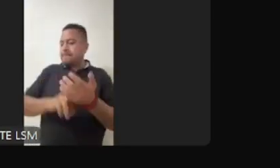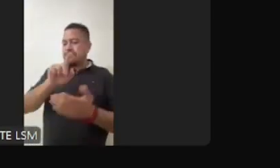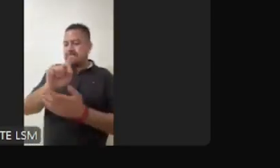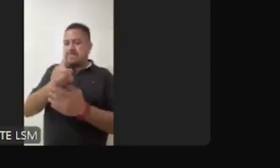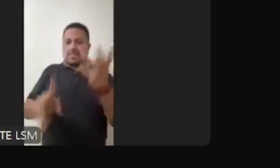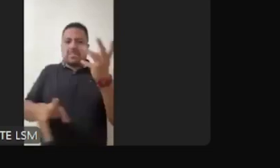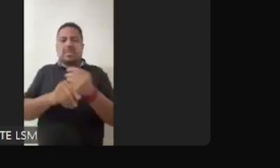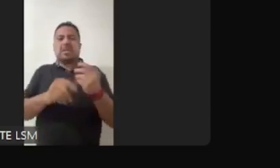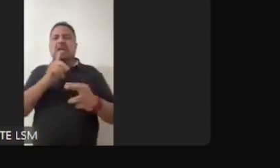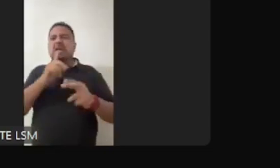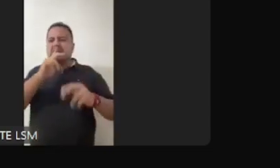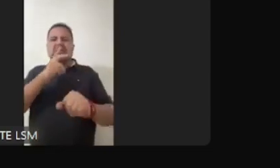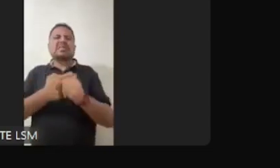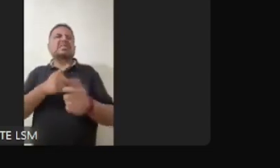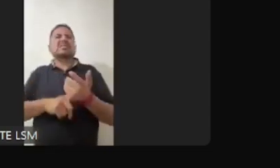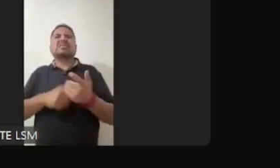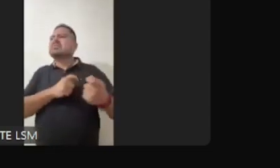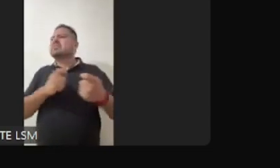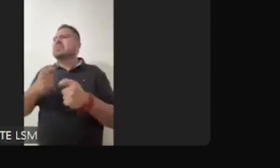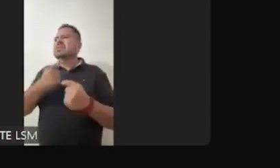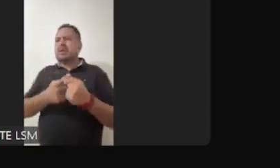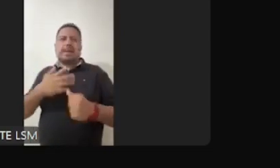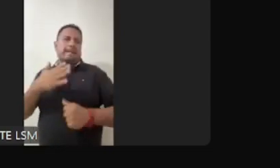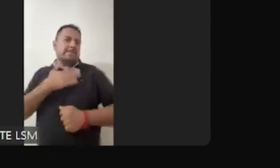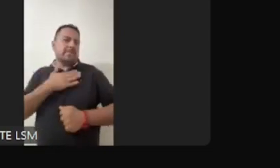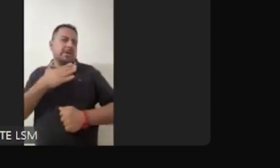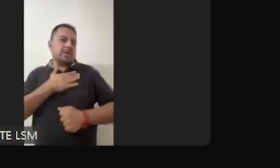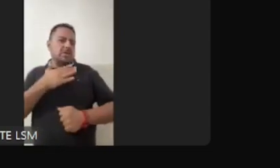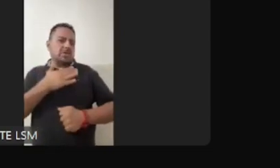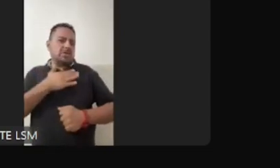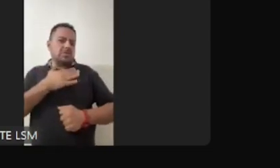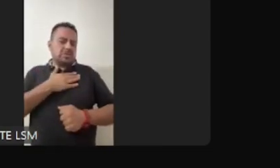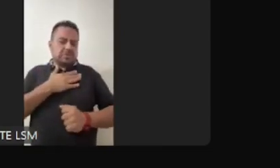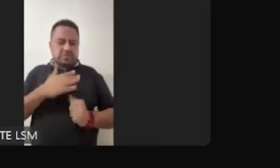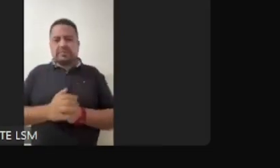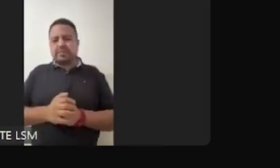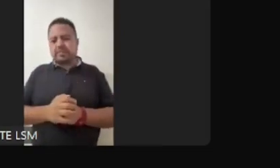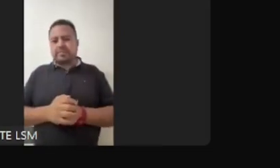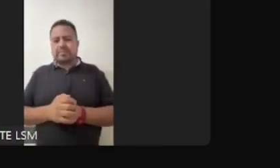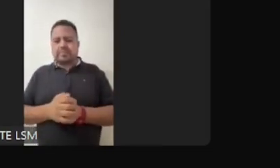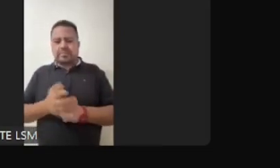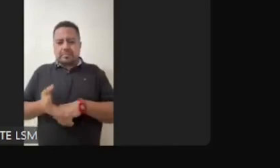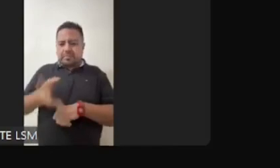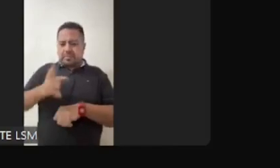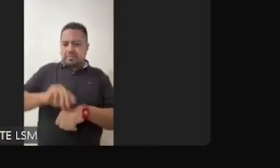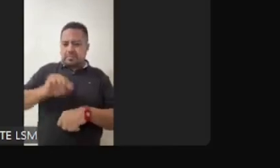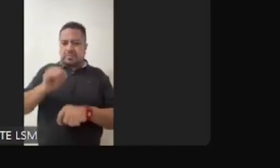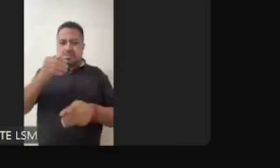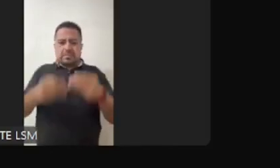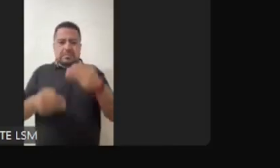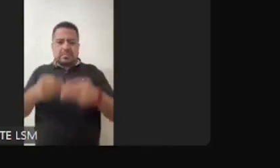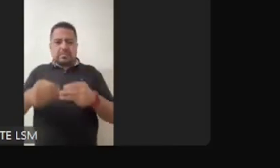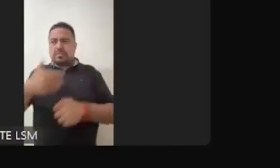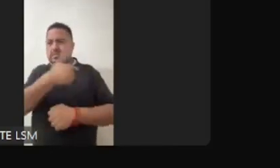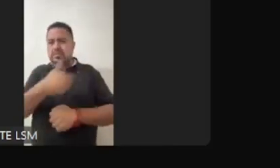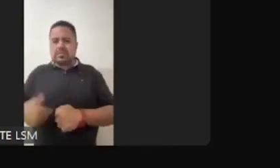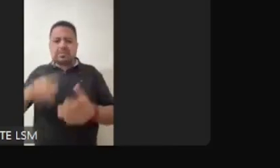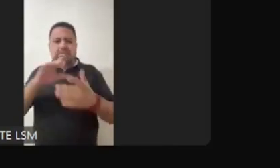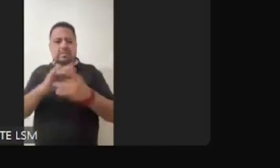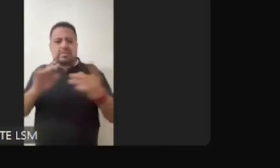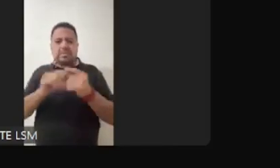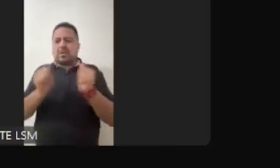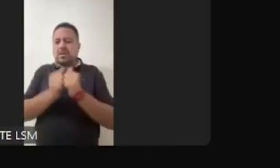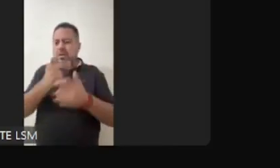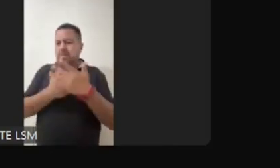fueron turnados a la ponencia a mi cargo con su autorización magistrado presidente doy cuenta con los